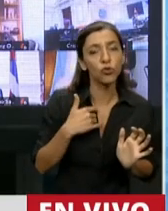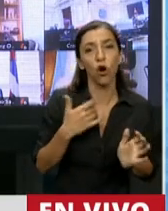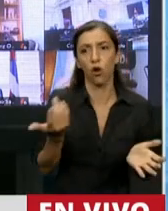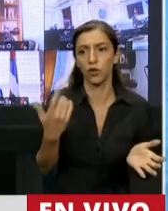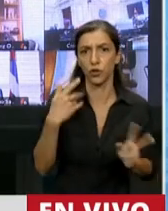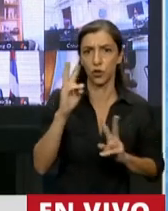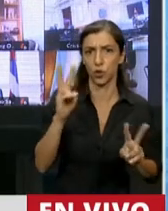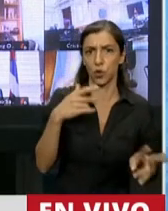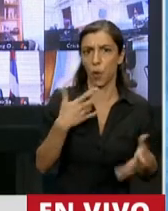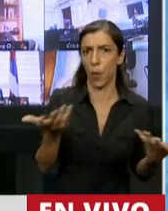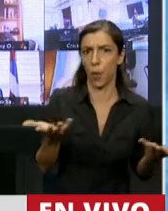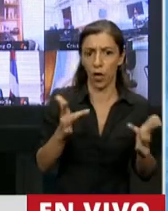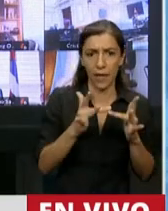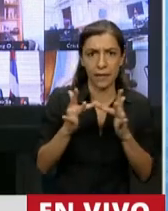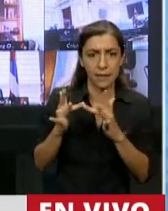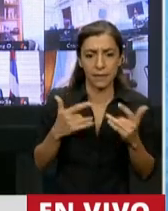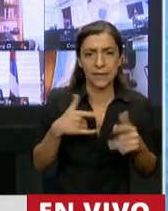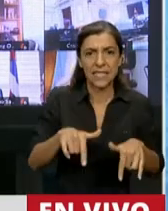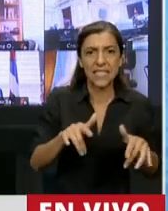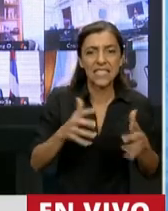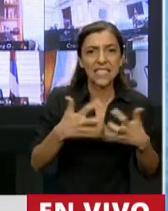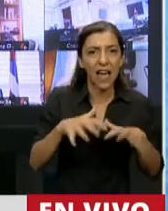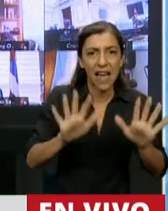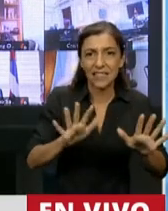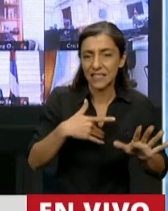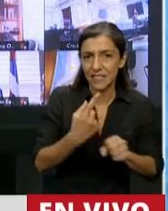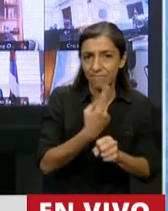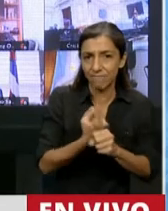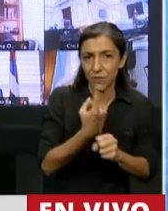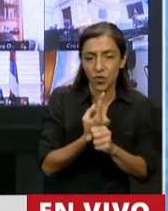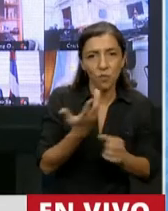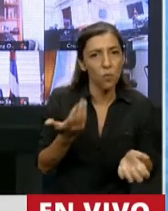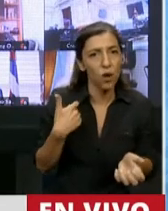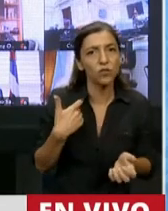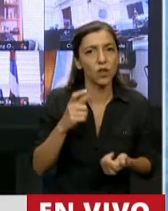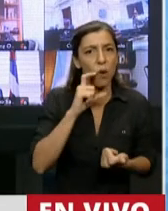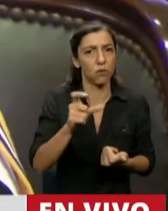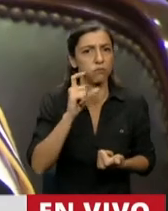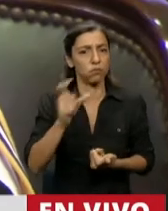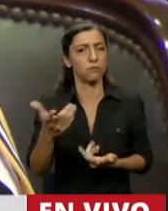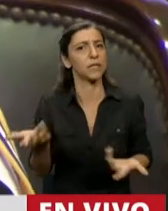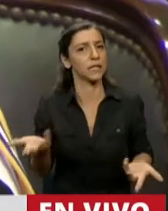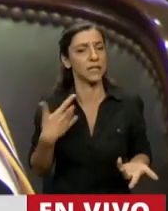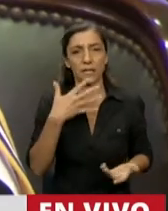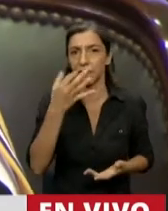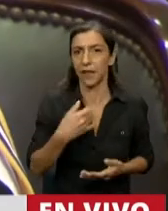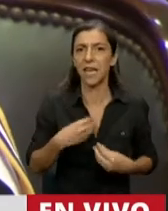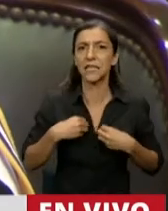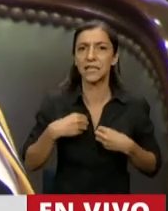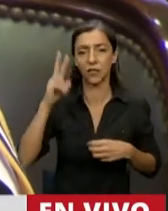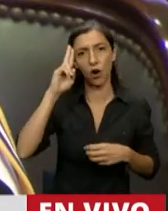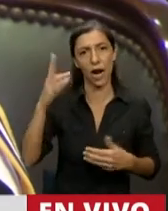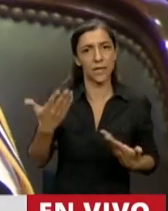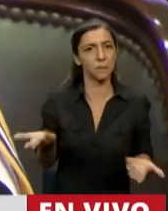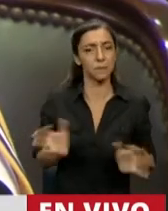sistema republicano que debe siempre ser respetado. Y en este caso no fue respetado,